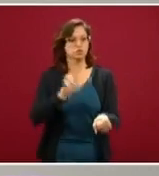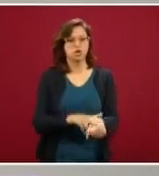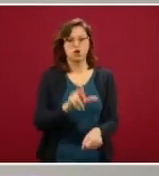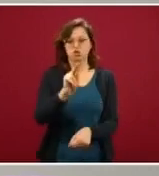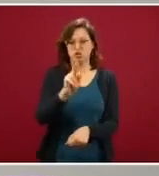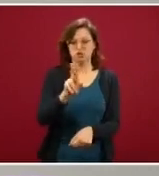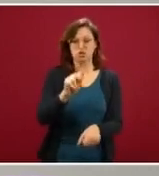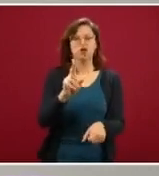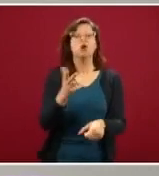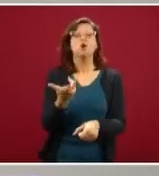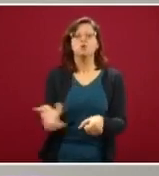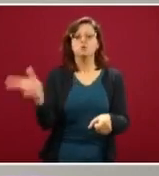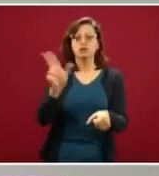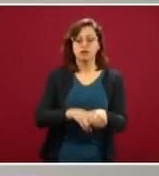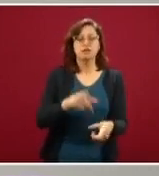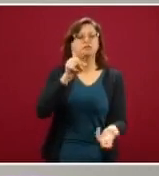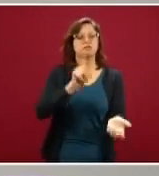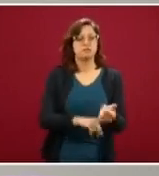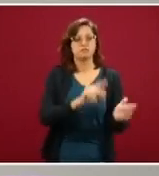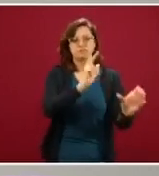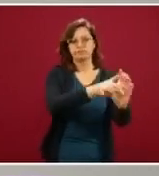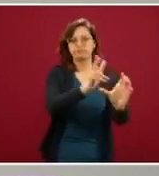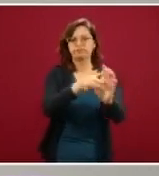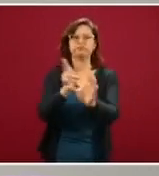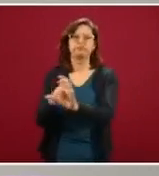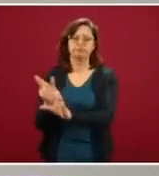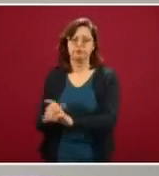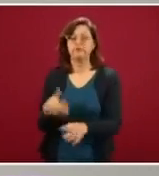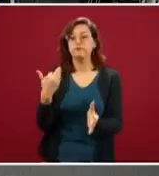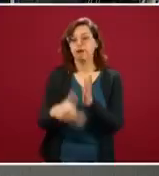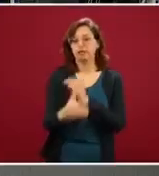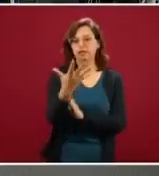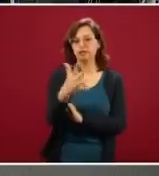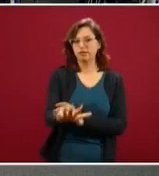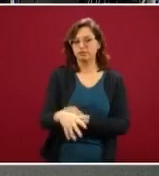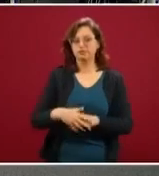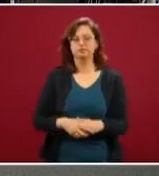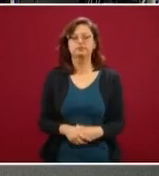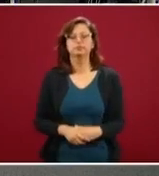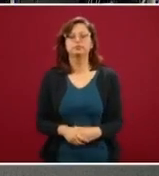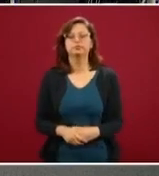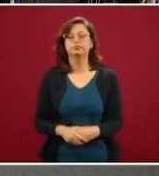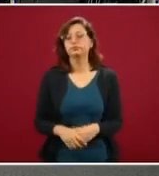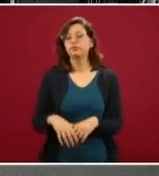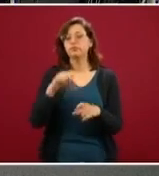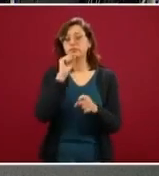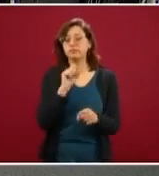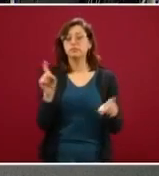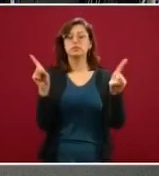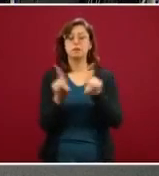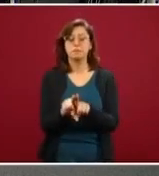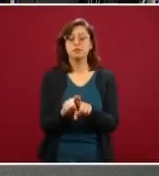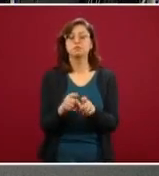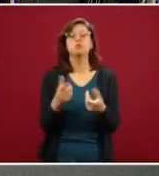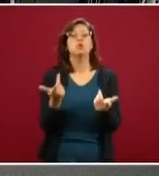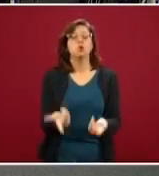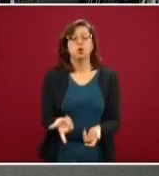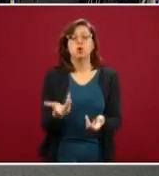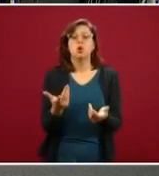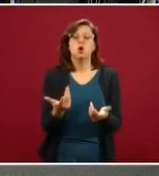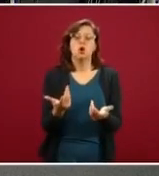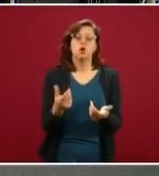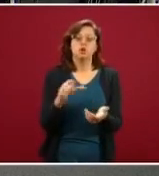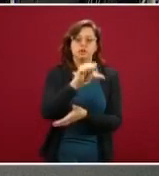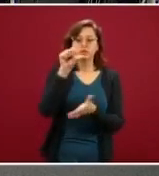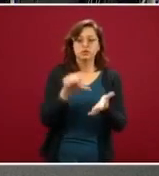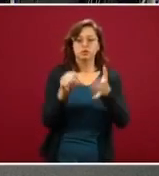nuestros 80 hospitales un albergue. También contamos en todas las unidades, tanto de primero como de segundo nivel, en los centros